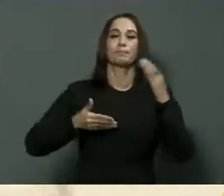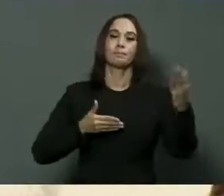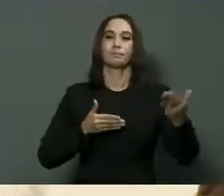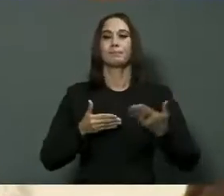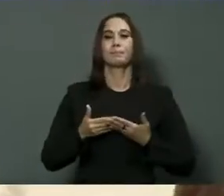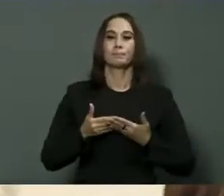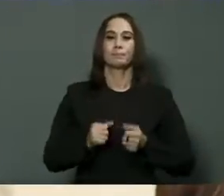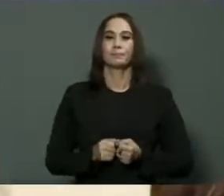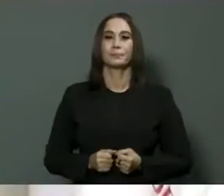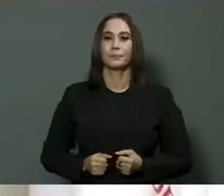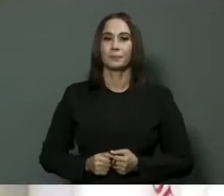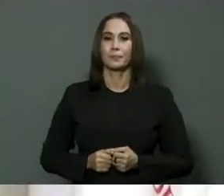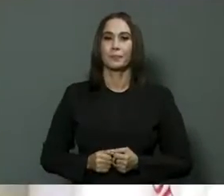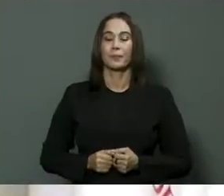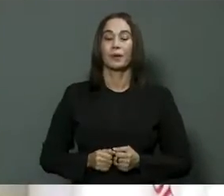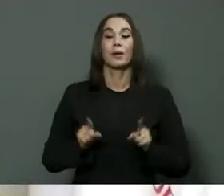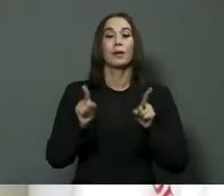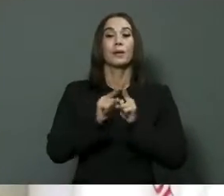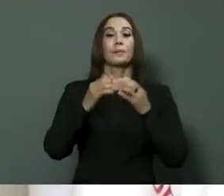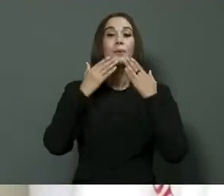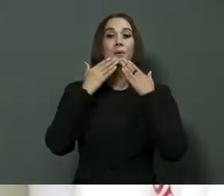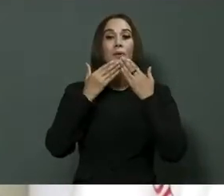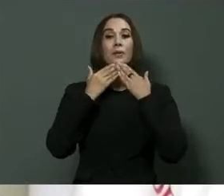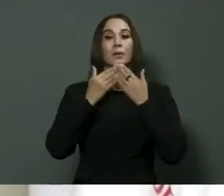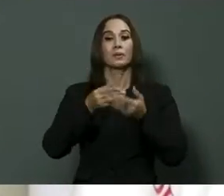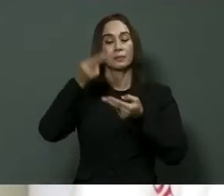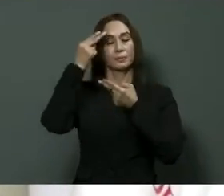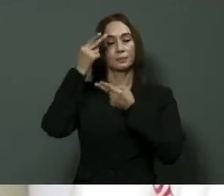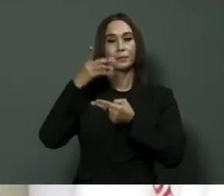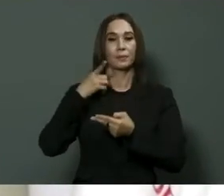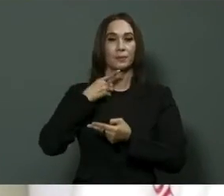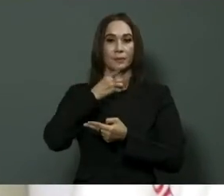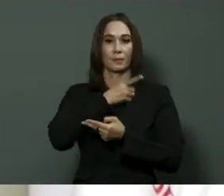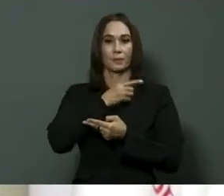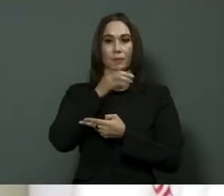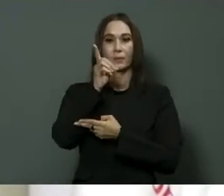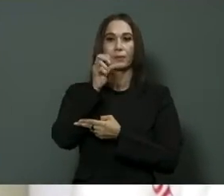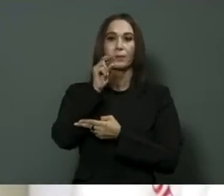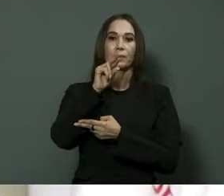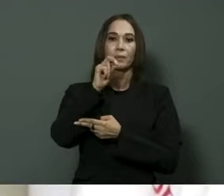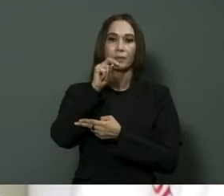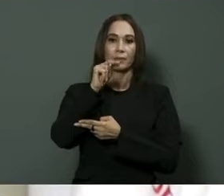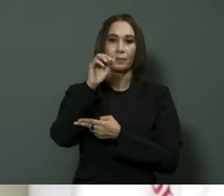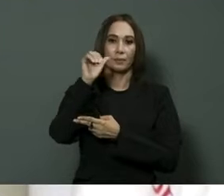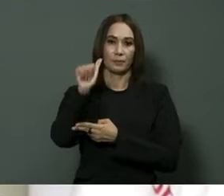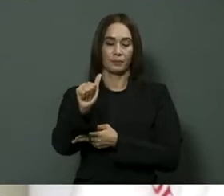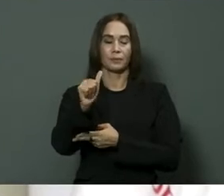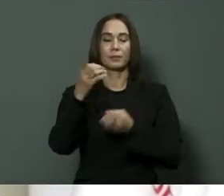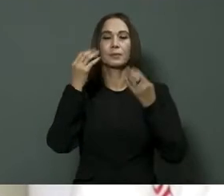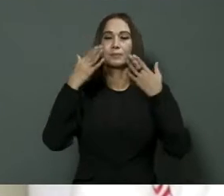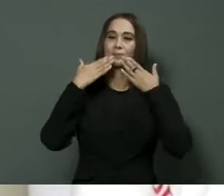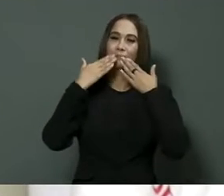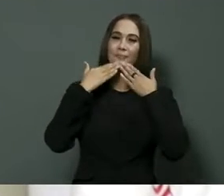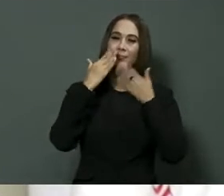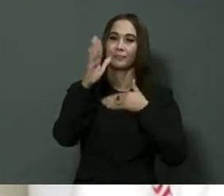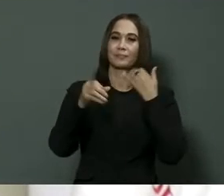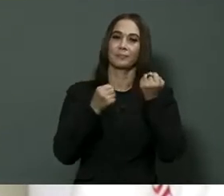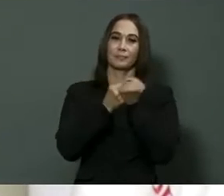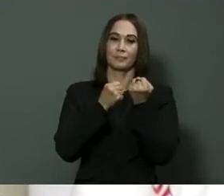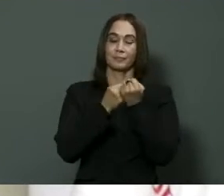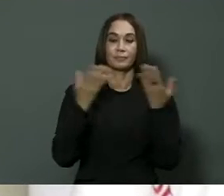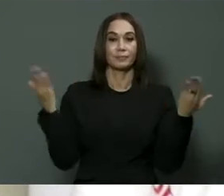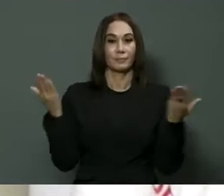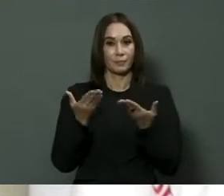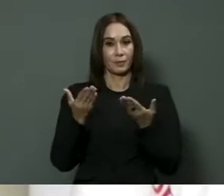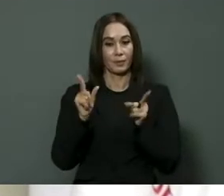bienvenida. Un agradecimiento a la honorable diputada Dorina Rodríguez. Muchísimas gracias por estar apoyándonos.